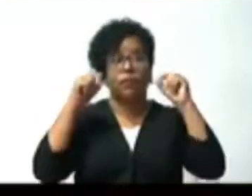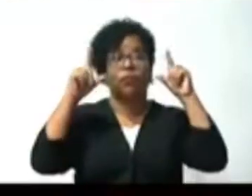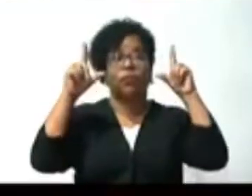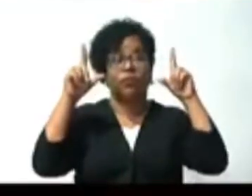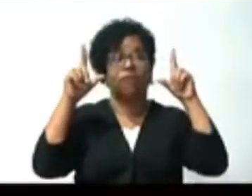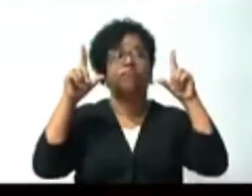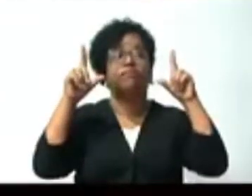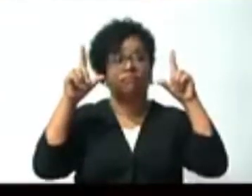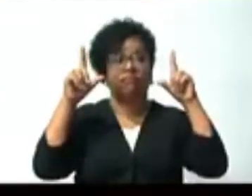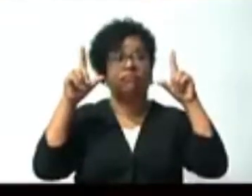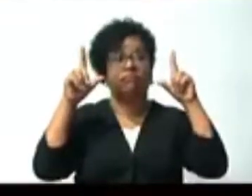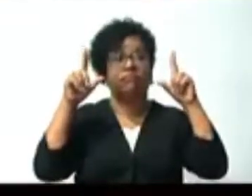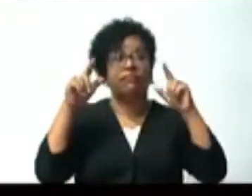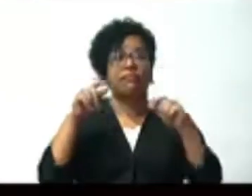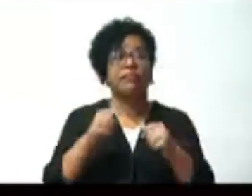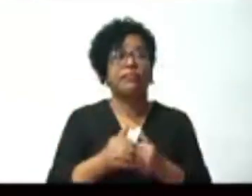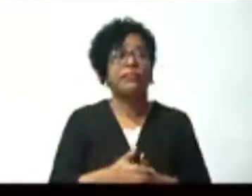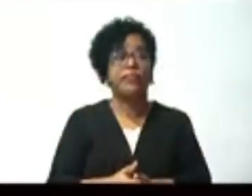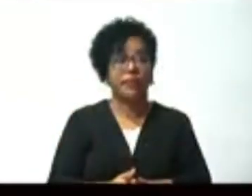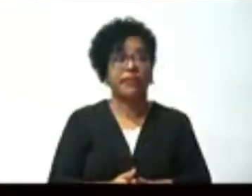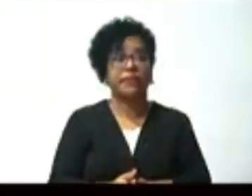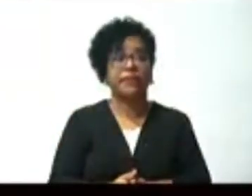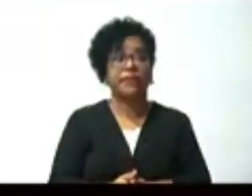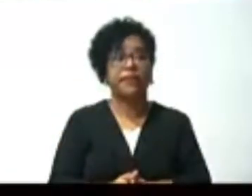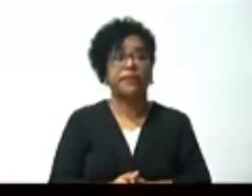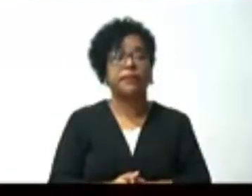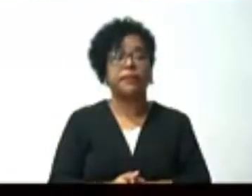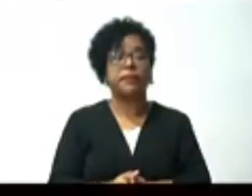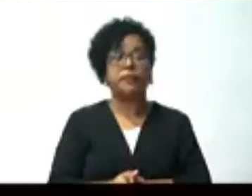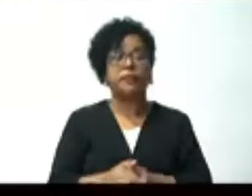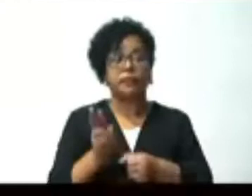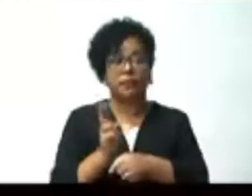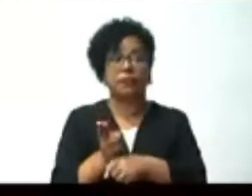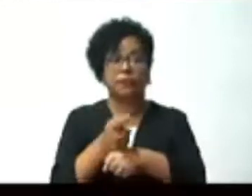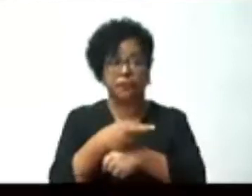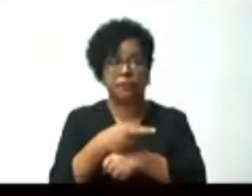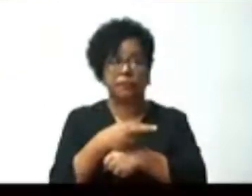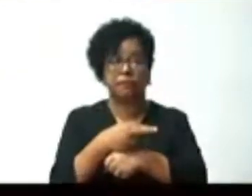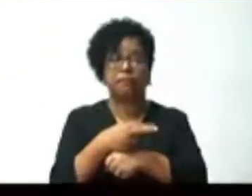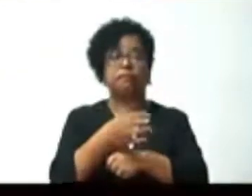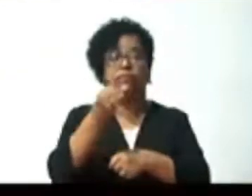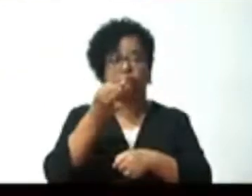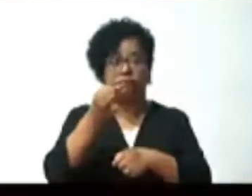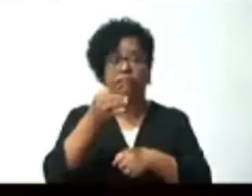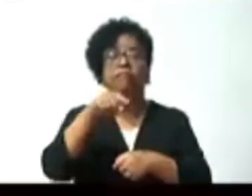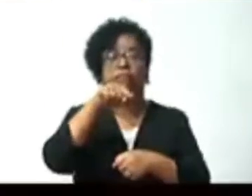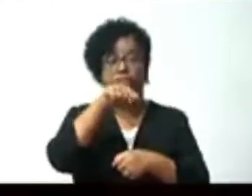Se trata, como indica la resolución, de un periodista